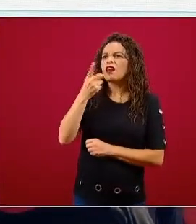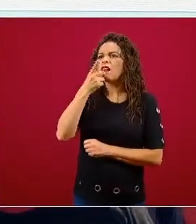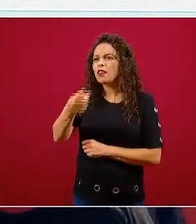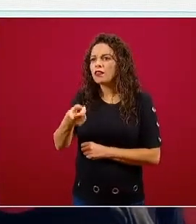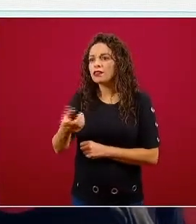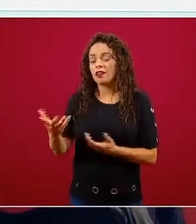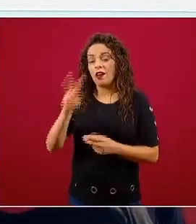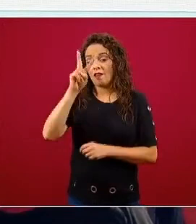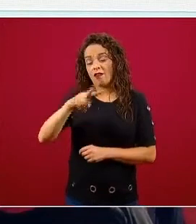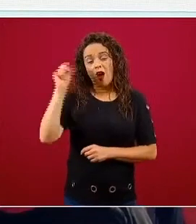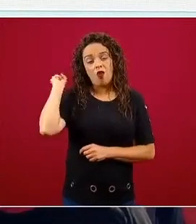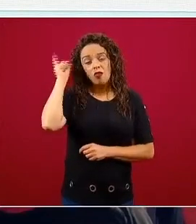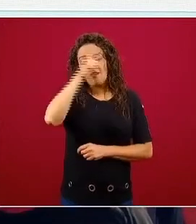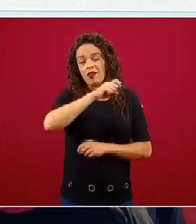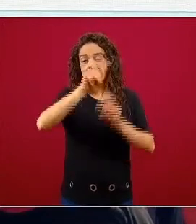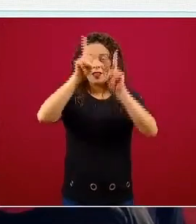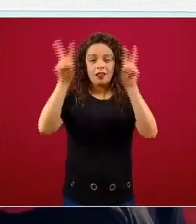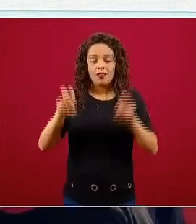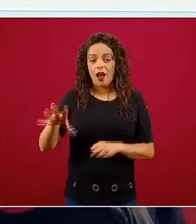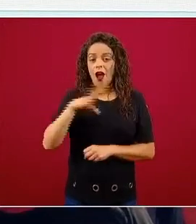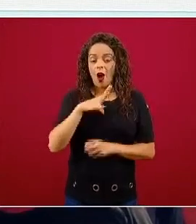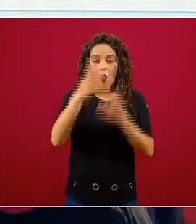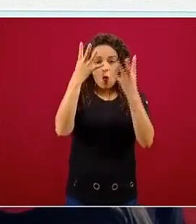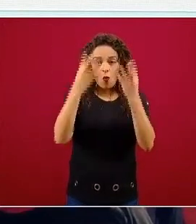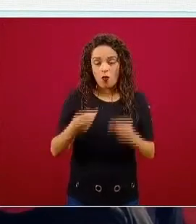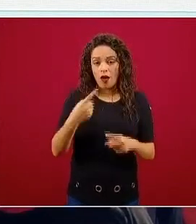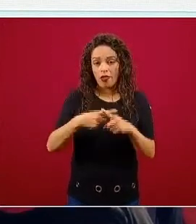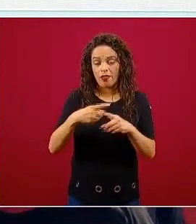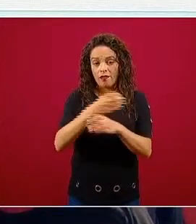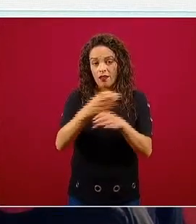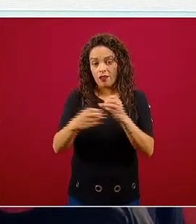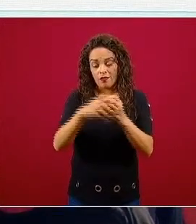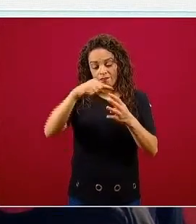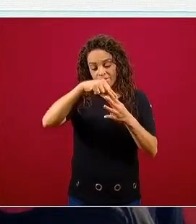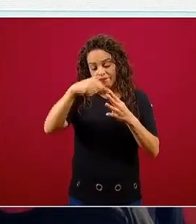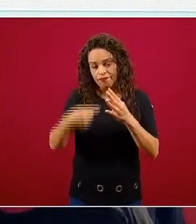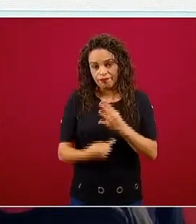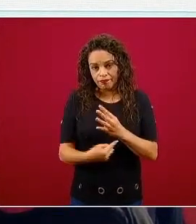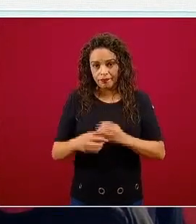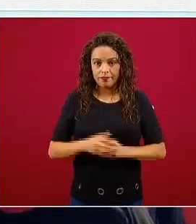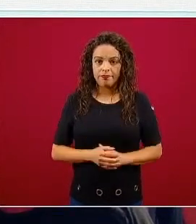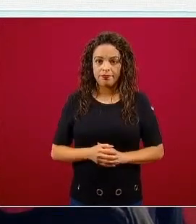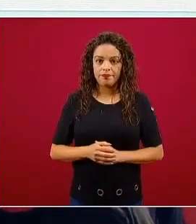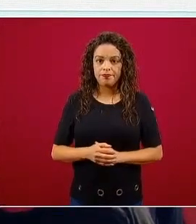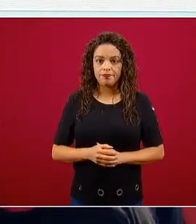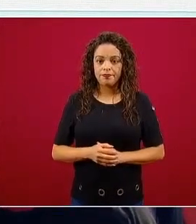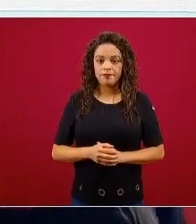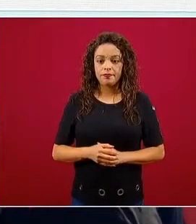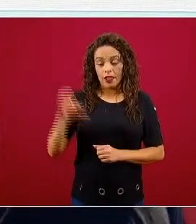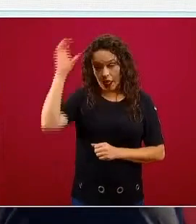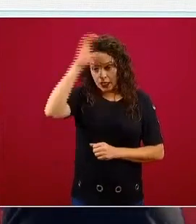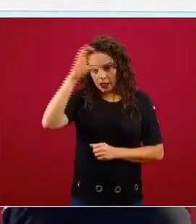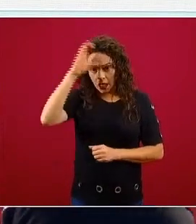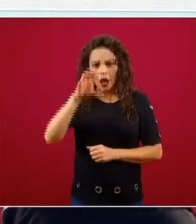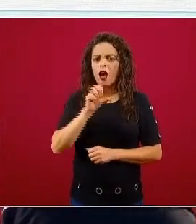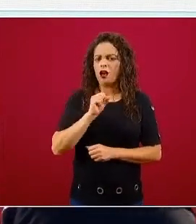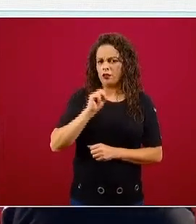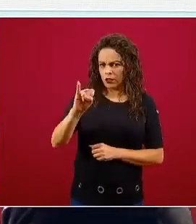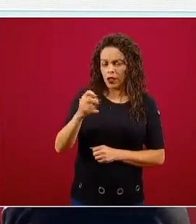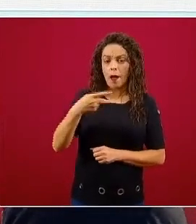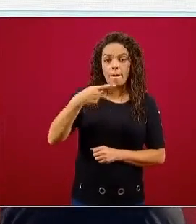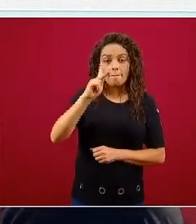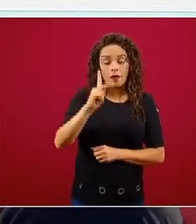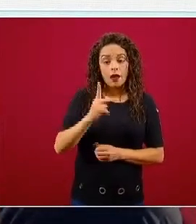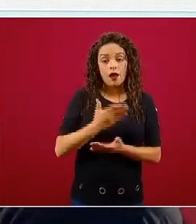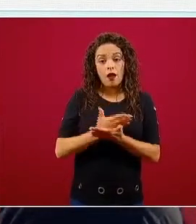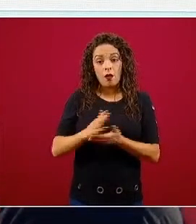muy complejo que involucra muchísimas cosas, desde la parte de la ciencia, pero también hay un componente